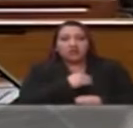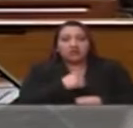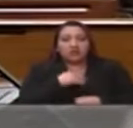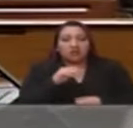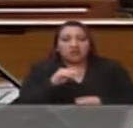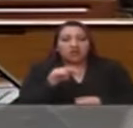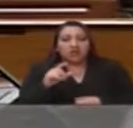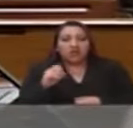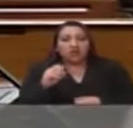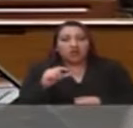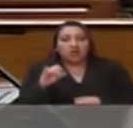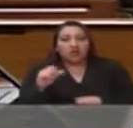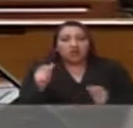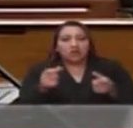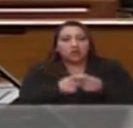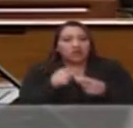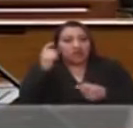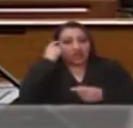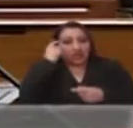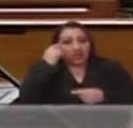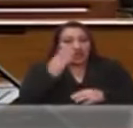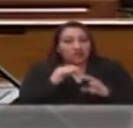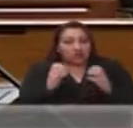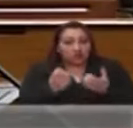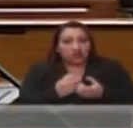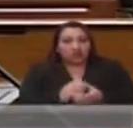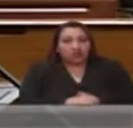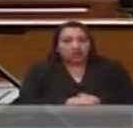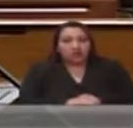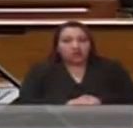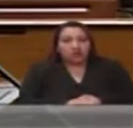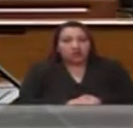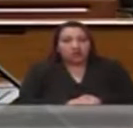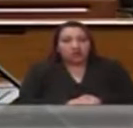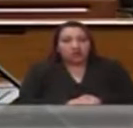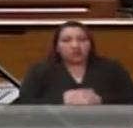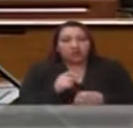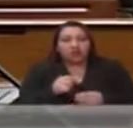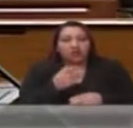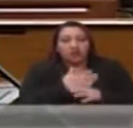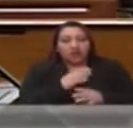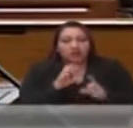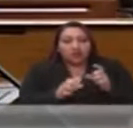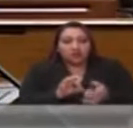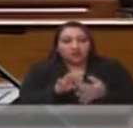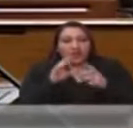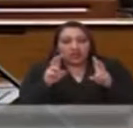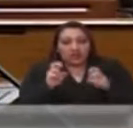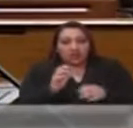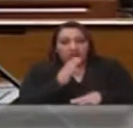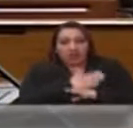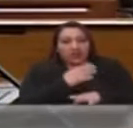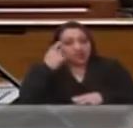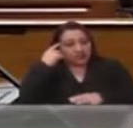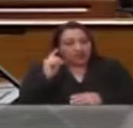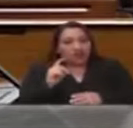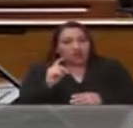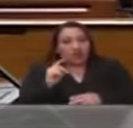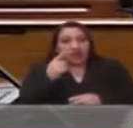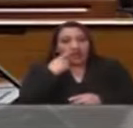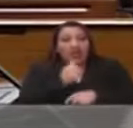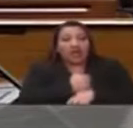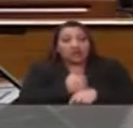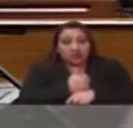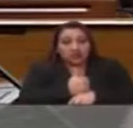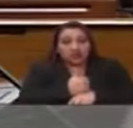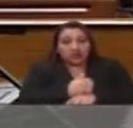ministro Mariano González en la Comisión de Inteligencia del Congreso de la República fue en su calidad de especialista en esta materia. Fue